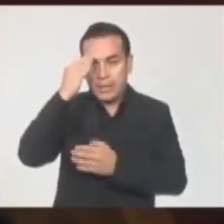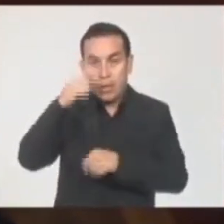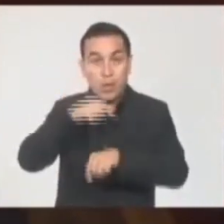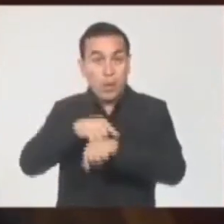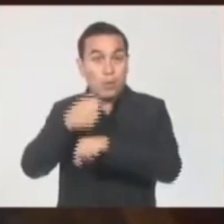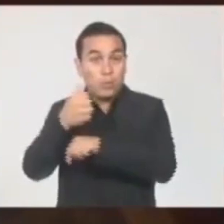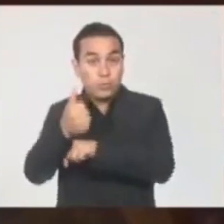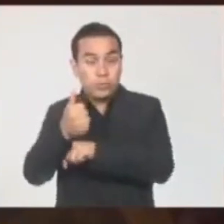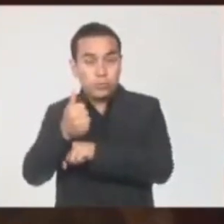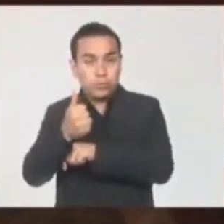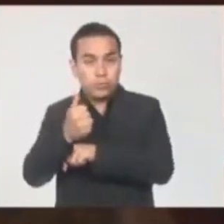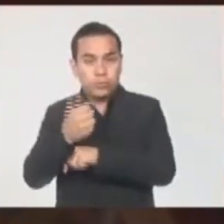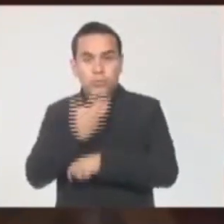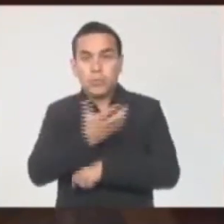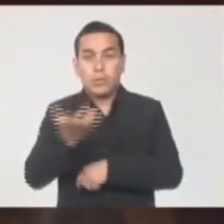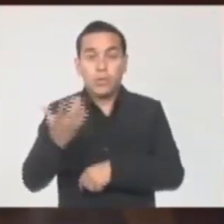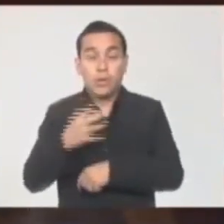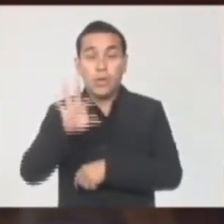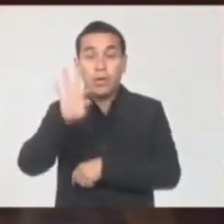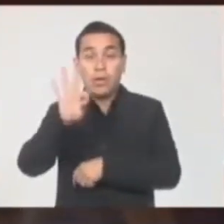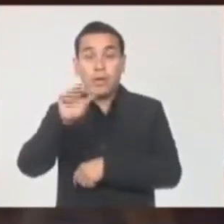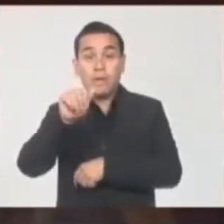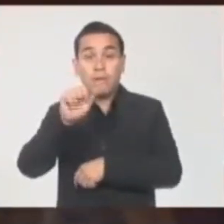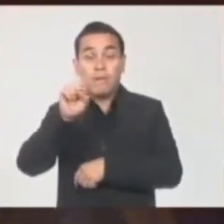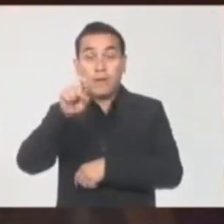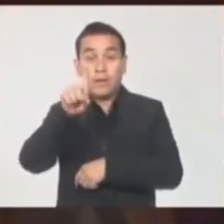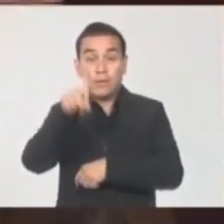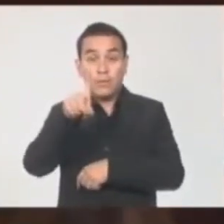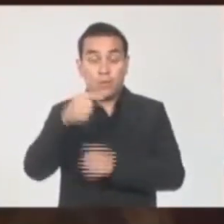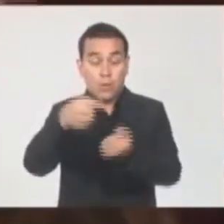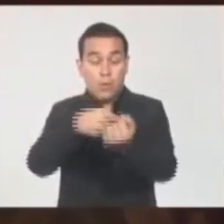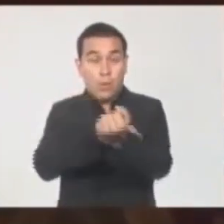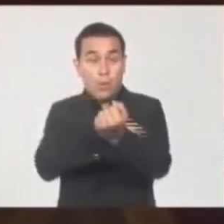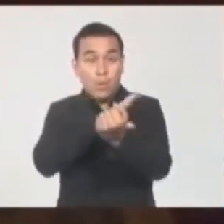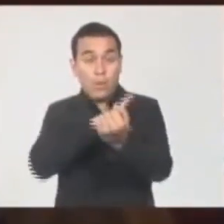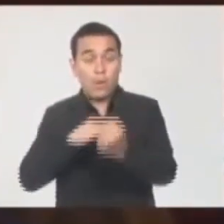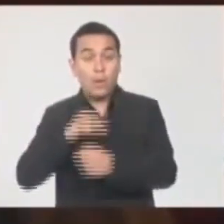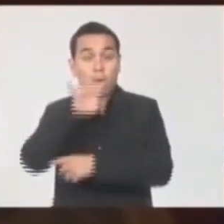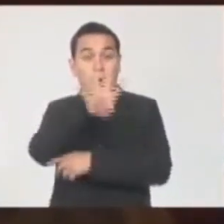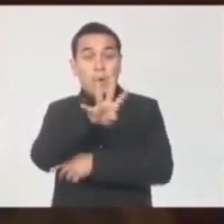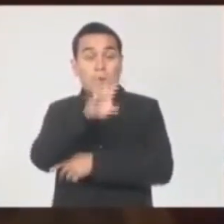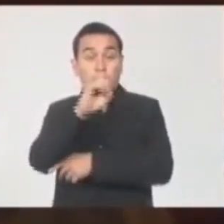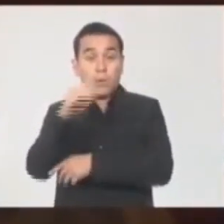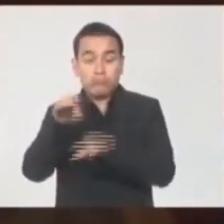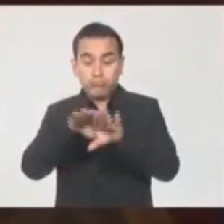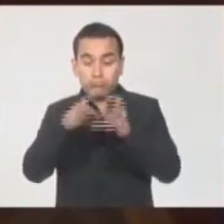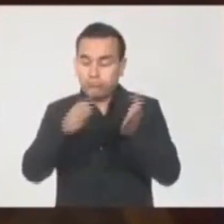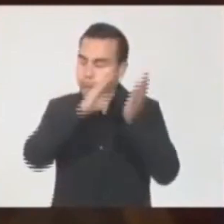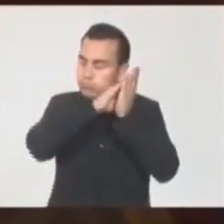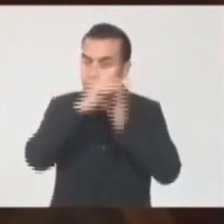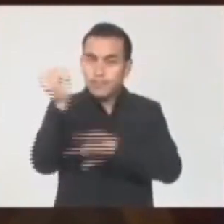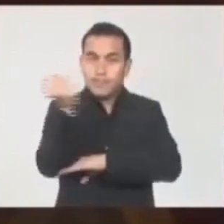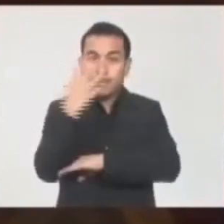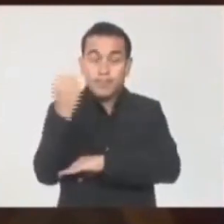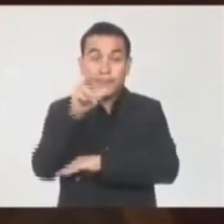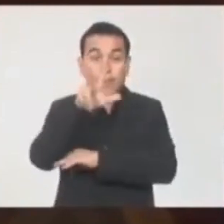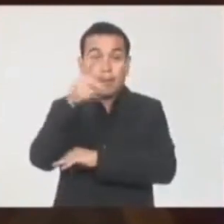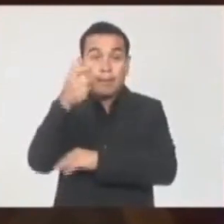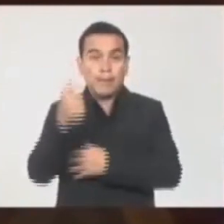que íbamos a construir la fase 1 de un hospital de primer mundo con 400 camas de cuidados intensivos en menos de